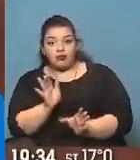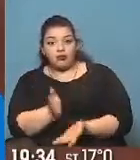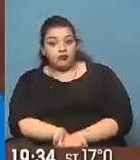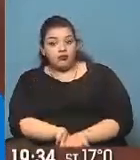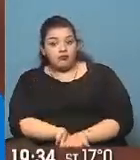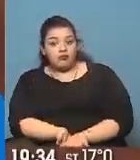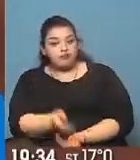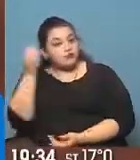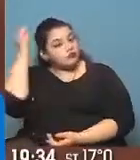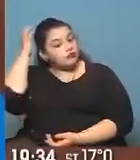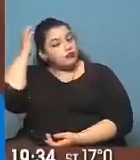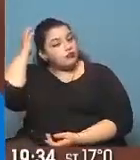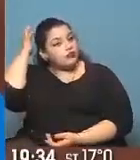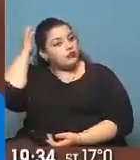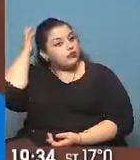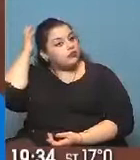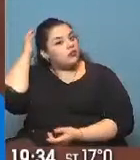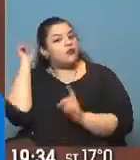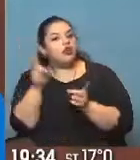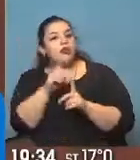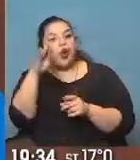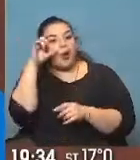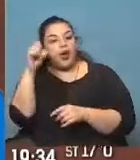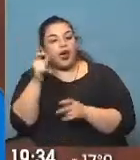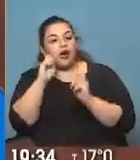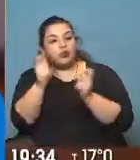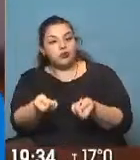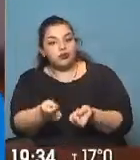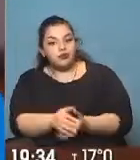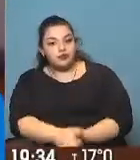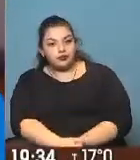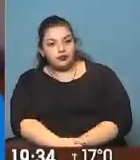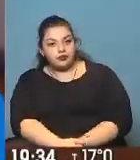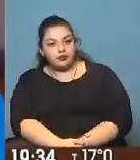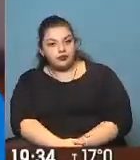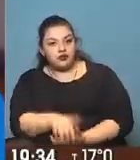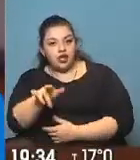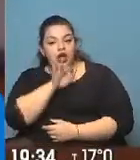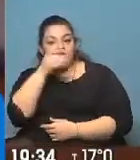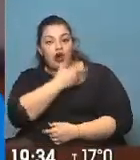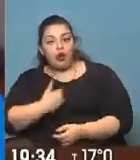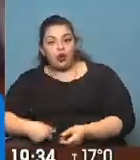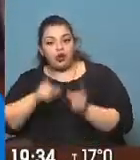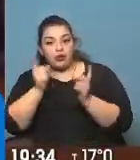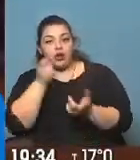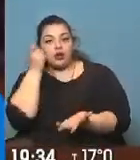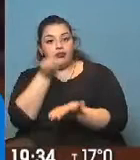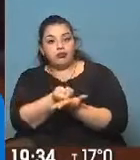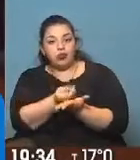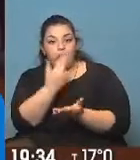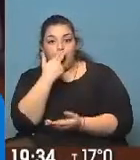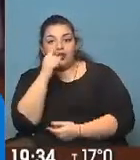las becas progresar porque otras de las consignas sean las becas es tener nuestro gobierno invirtió 11